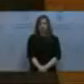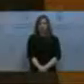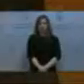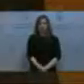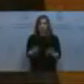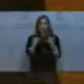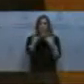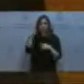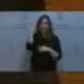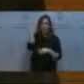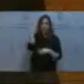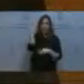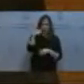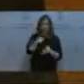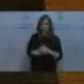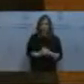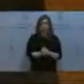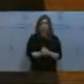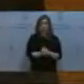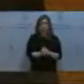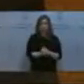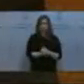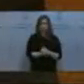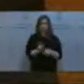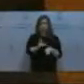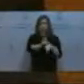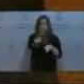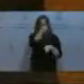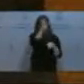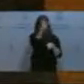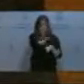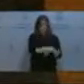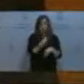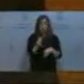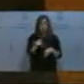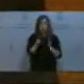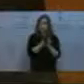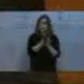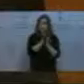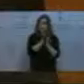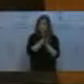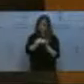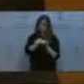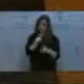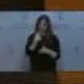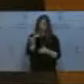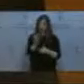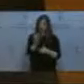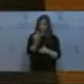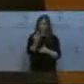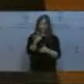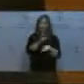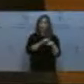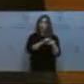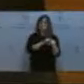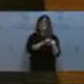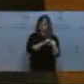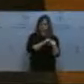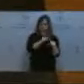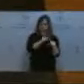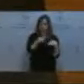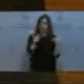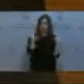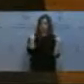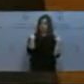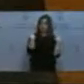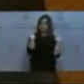Gracias, presidente. Consejero, lo que le decía a mi compañero es que pidan perdón y asuman responsabilidades políticas